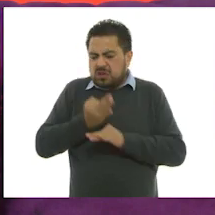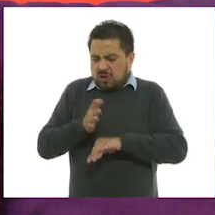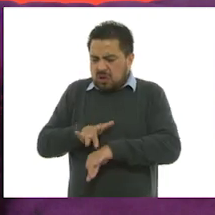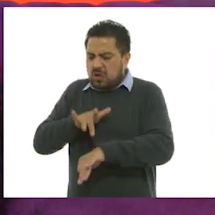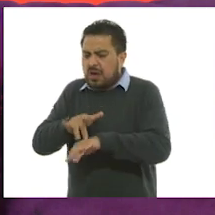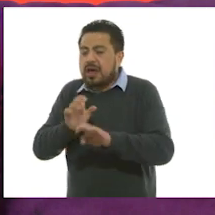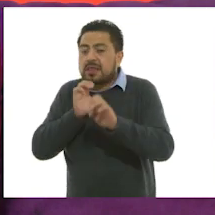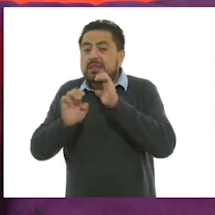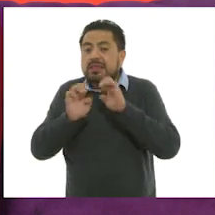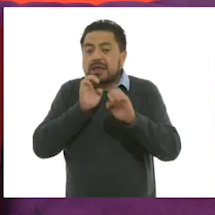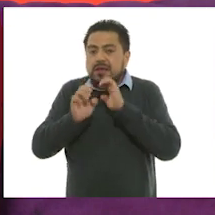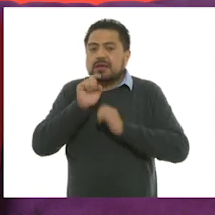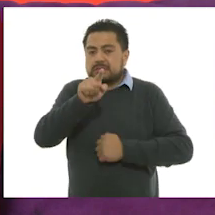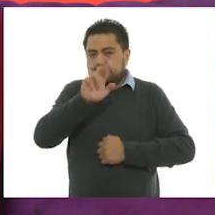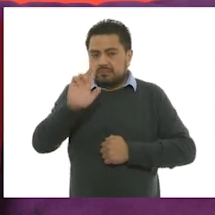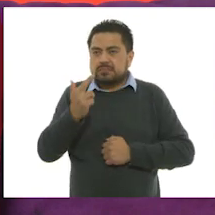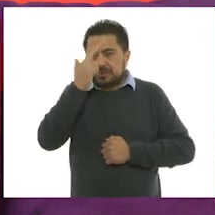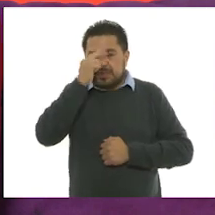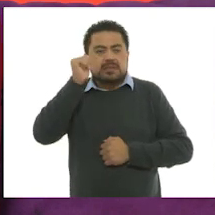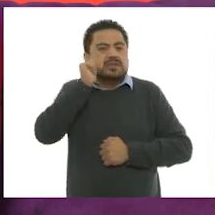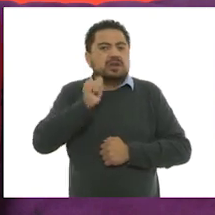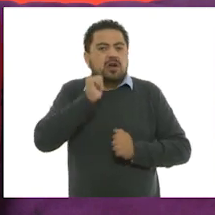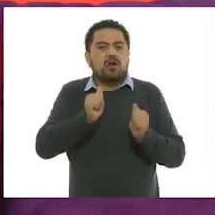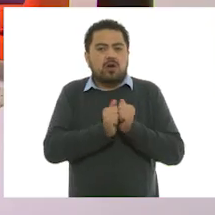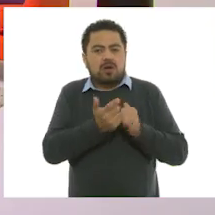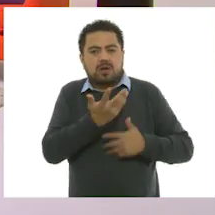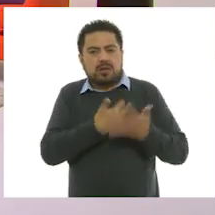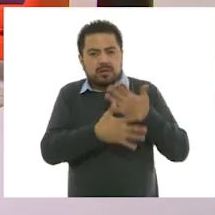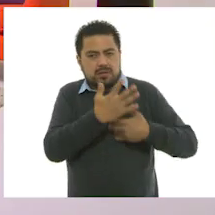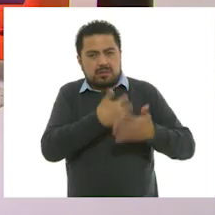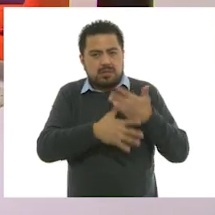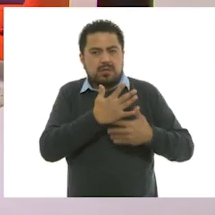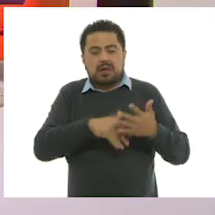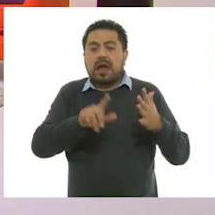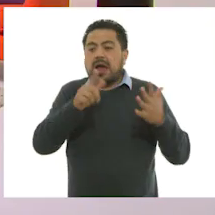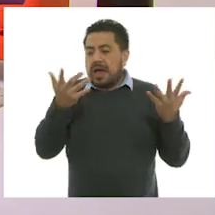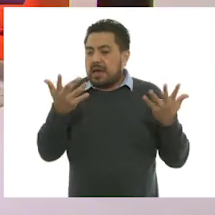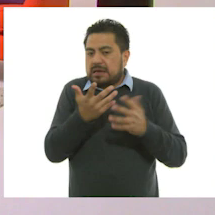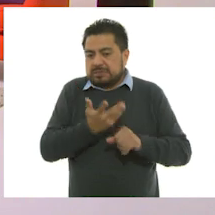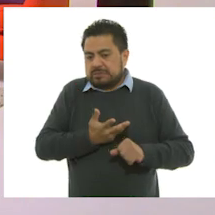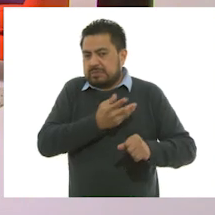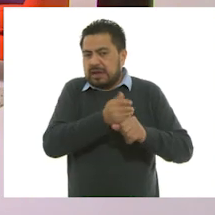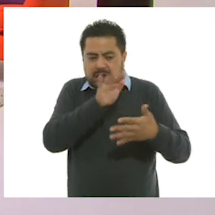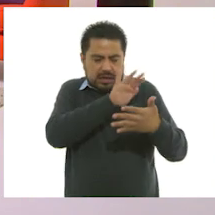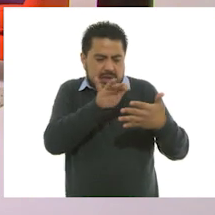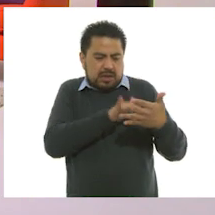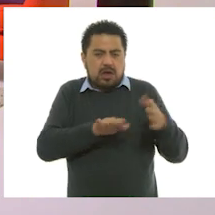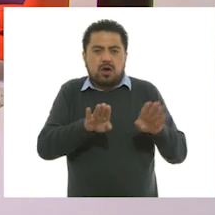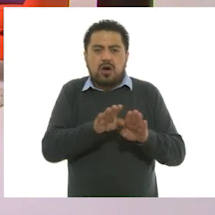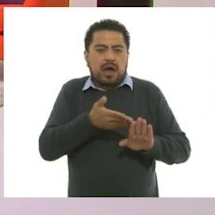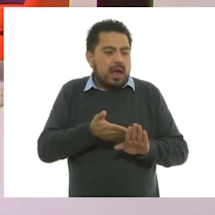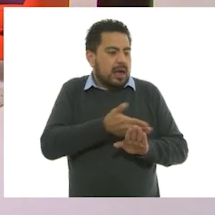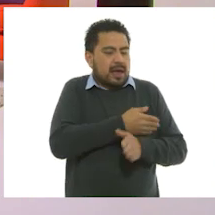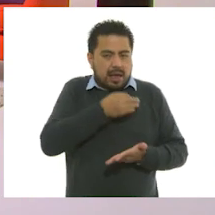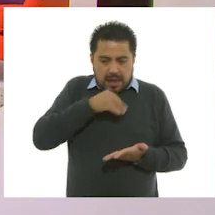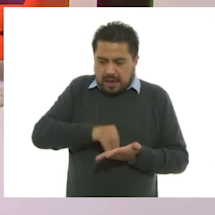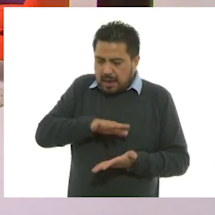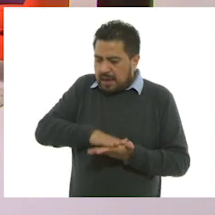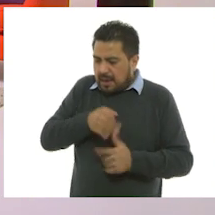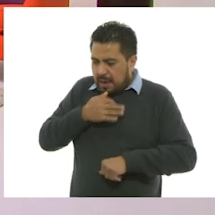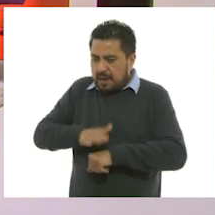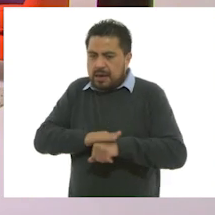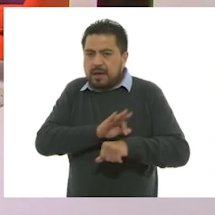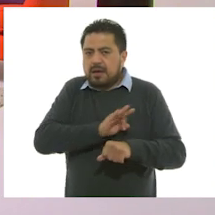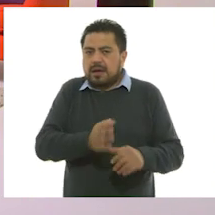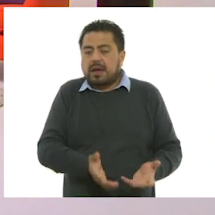la entrevista. Recuerda, siempre a través de la lengua de señas. Aplicaremos estrategias de lectura como anticipación y predicción para